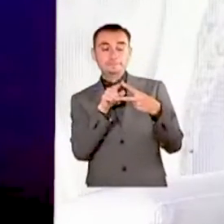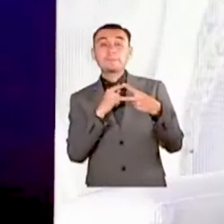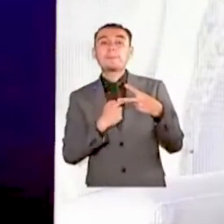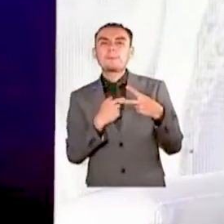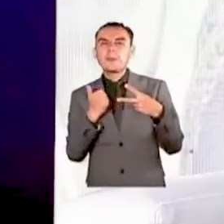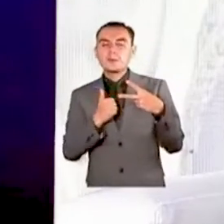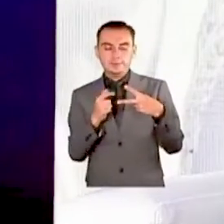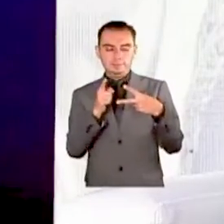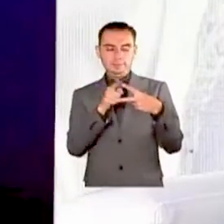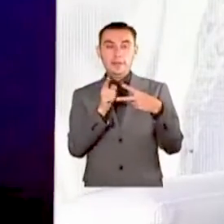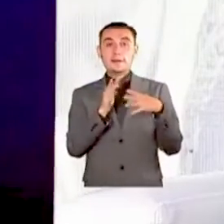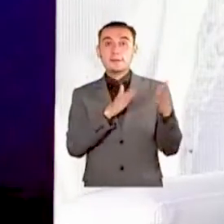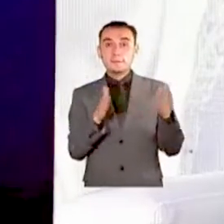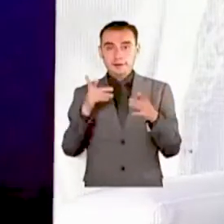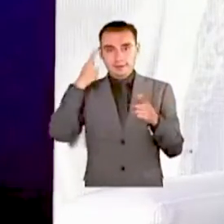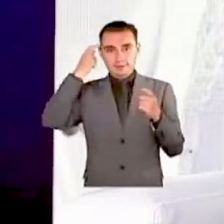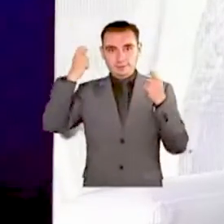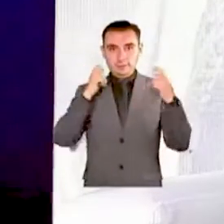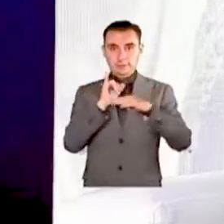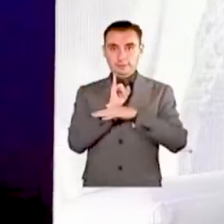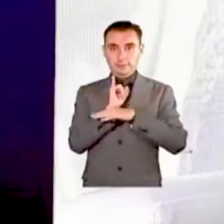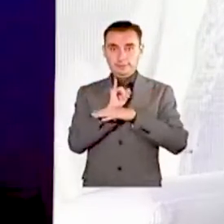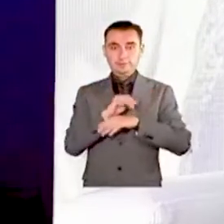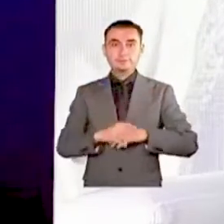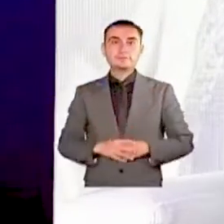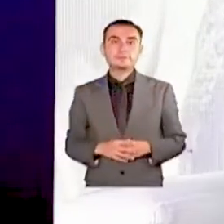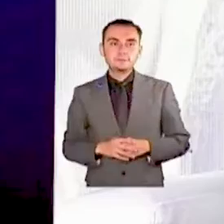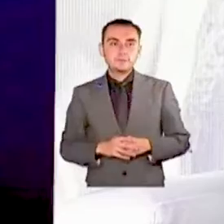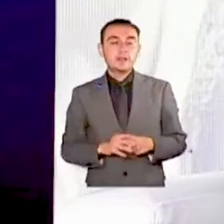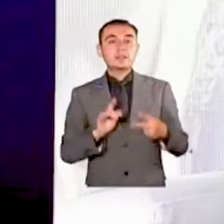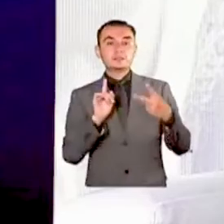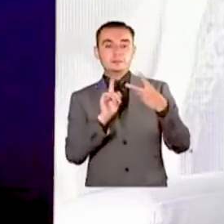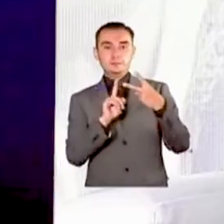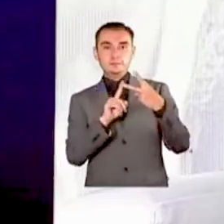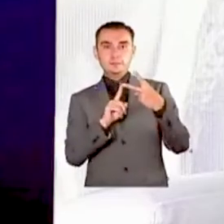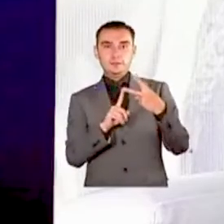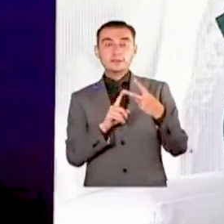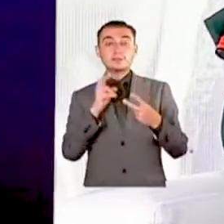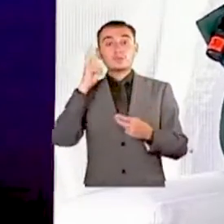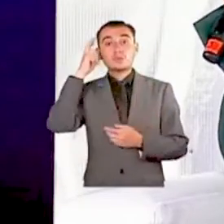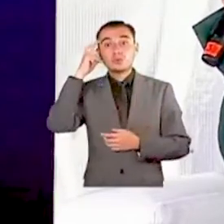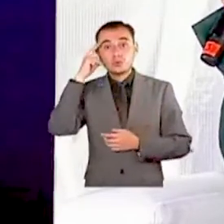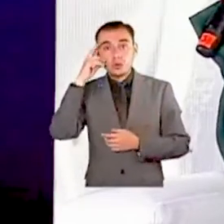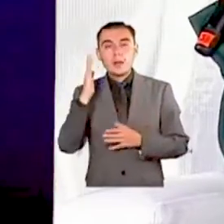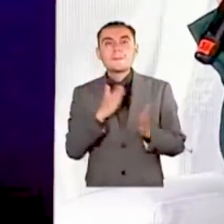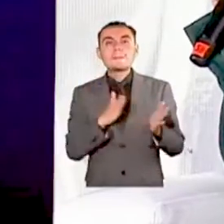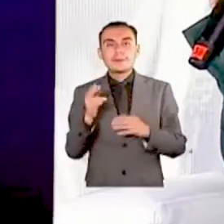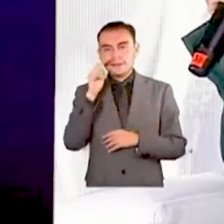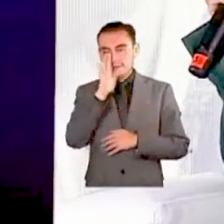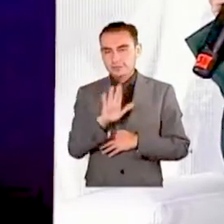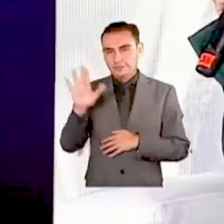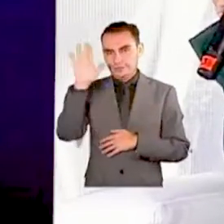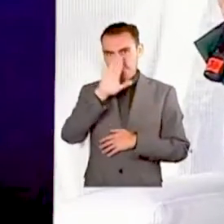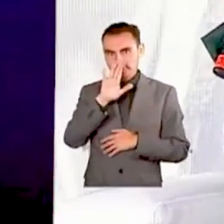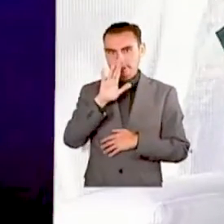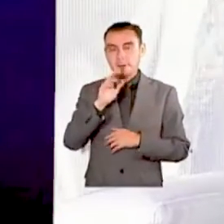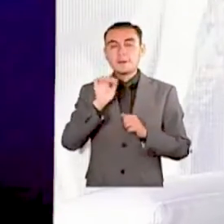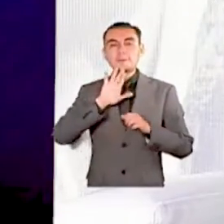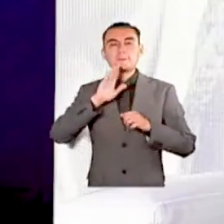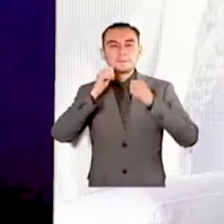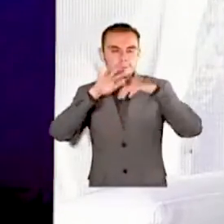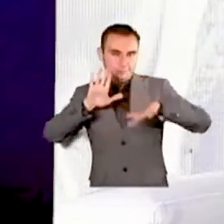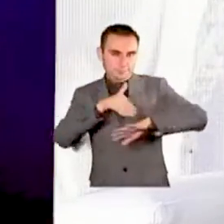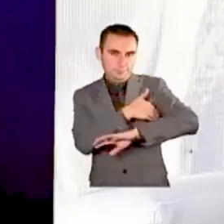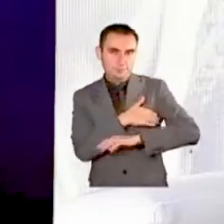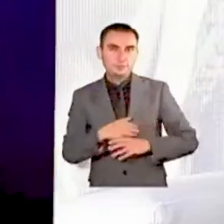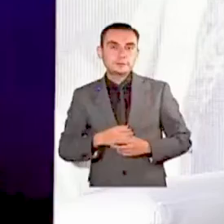término al Plan Estratégico Institucional y en segundo término, por supuesto, al Plan Decenal del Ministerio Público. El